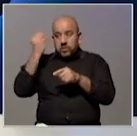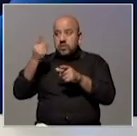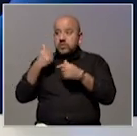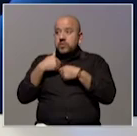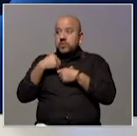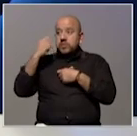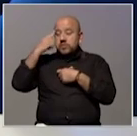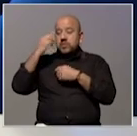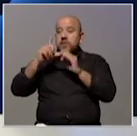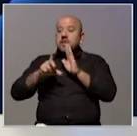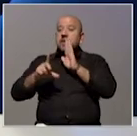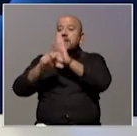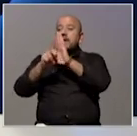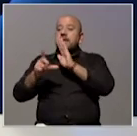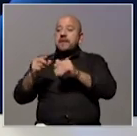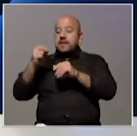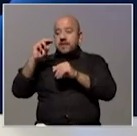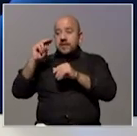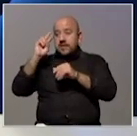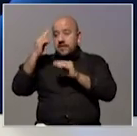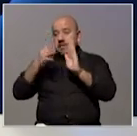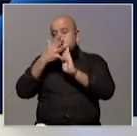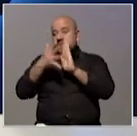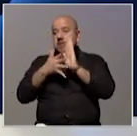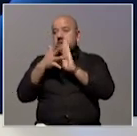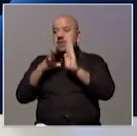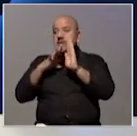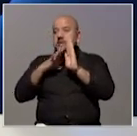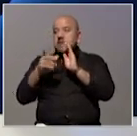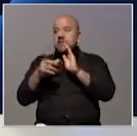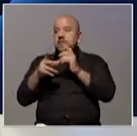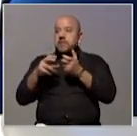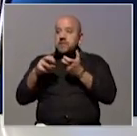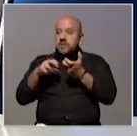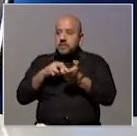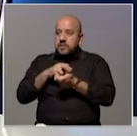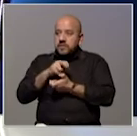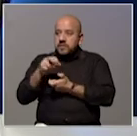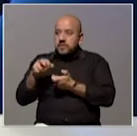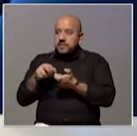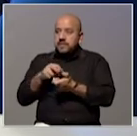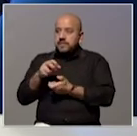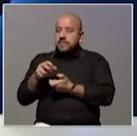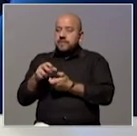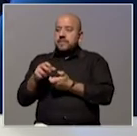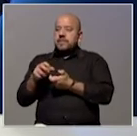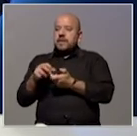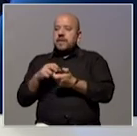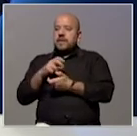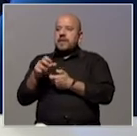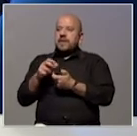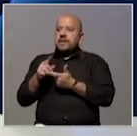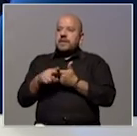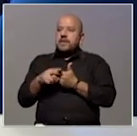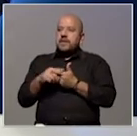analizando la ley nacional hilario y nacional que existe es muy compleja en cuanto a los a todos los que